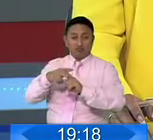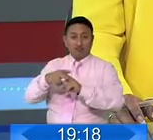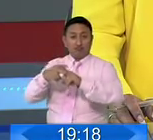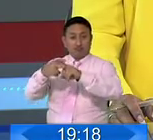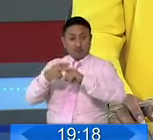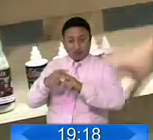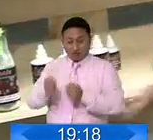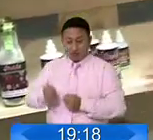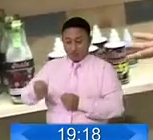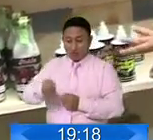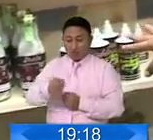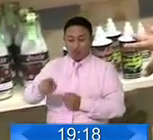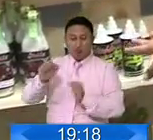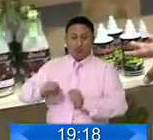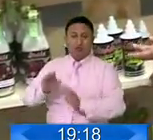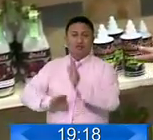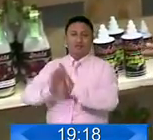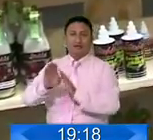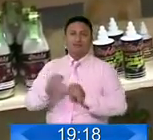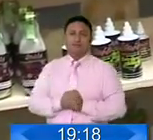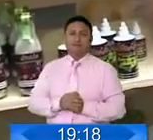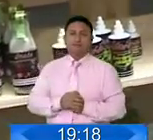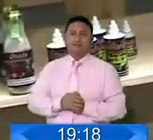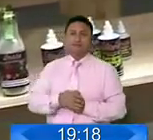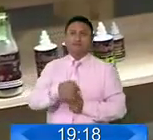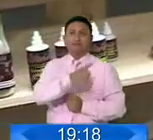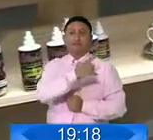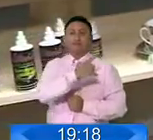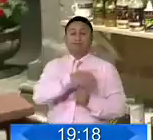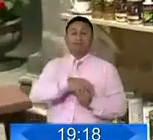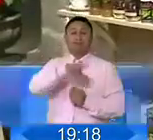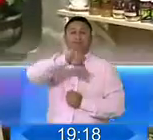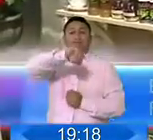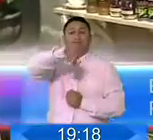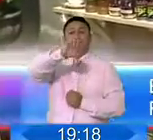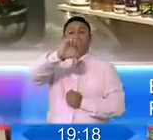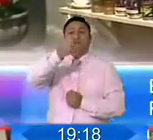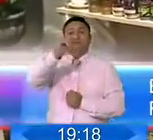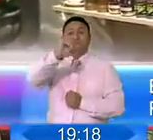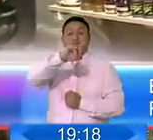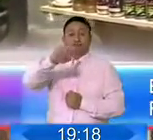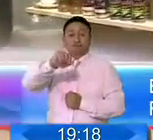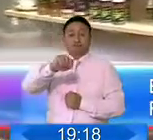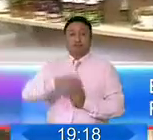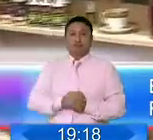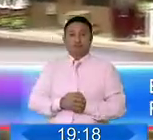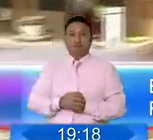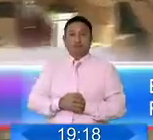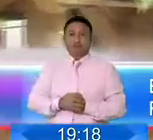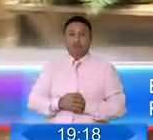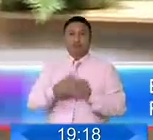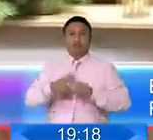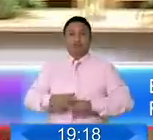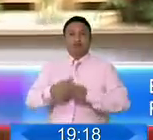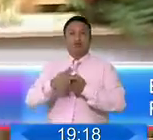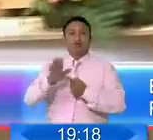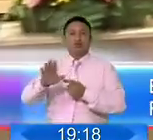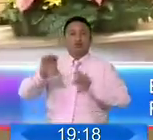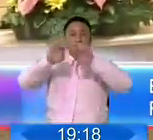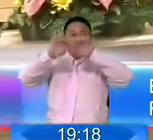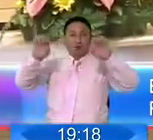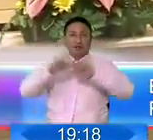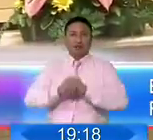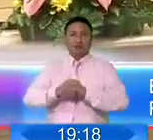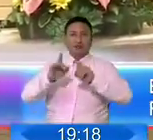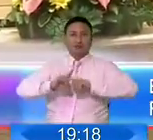emprendimiento. Jessica Narváez es parte de una empresa comunitaria que nace con el objetivo de aprovechar las bondades